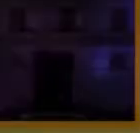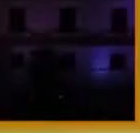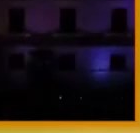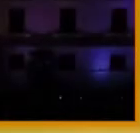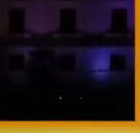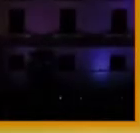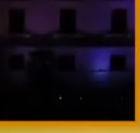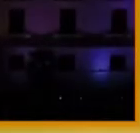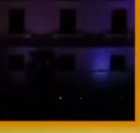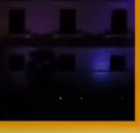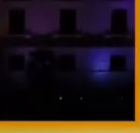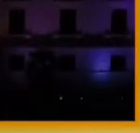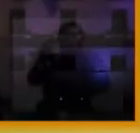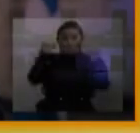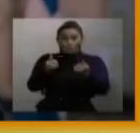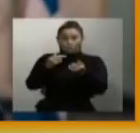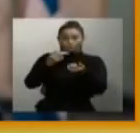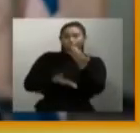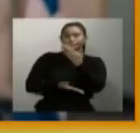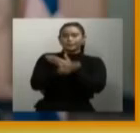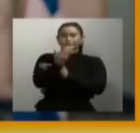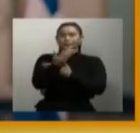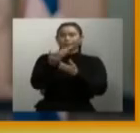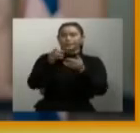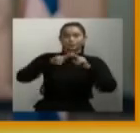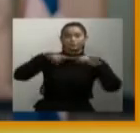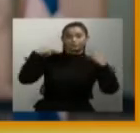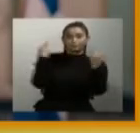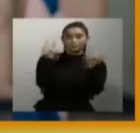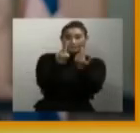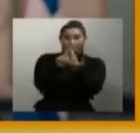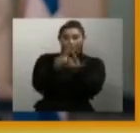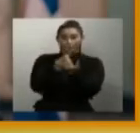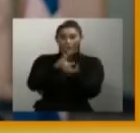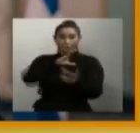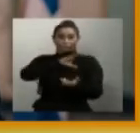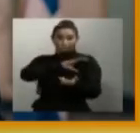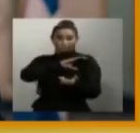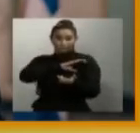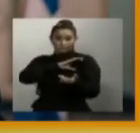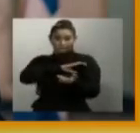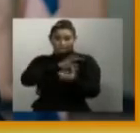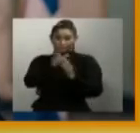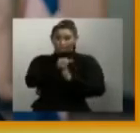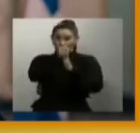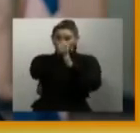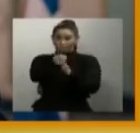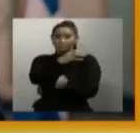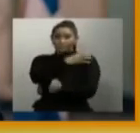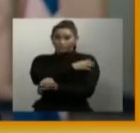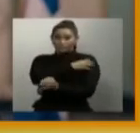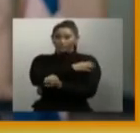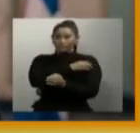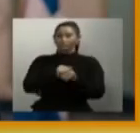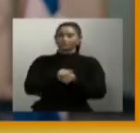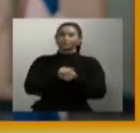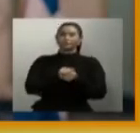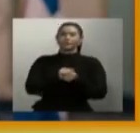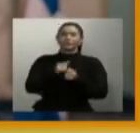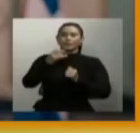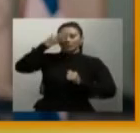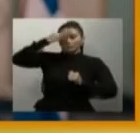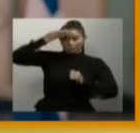políticas están creando en nuestro país para la producción y el beneficio de esos